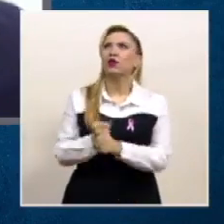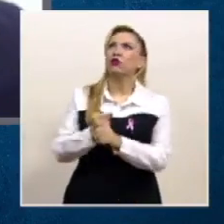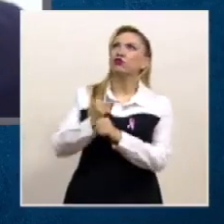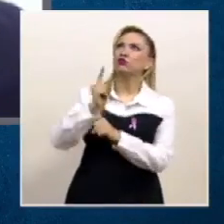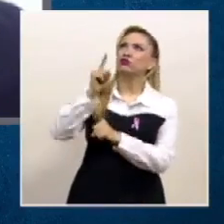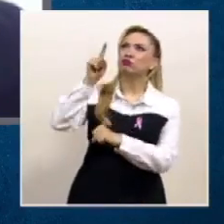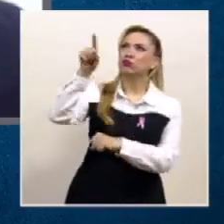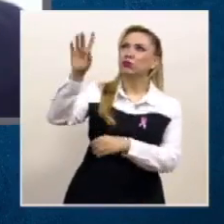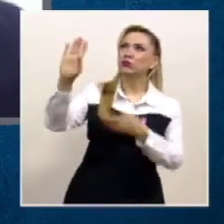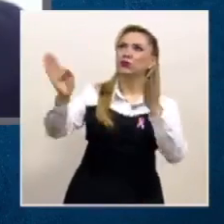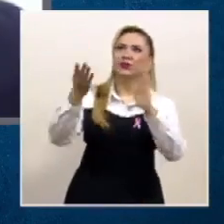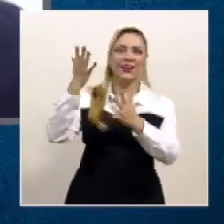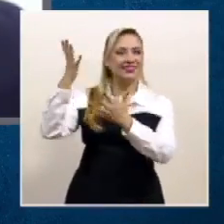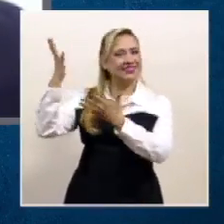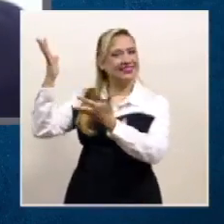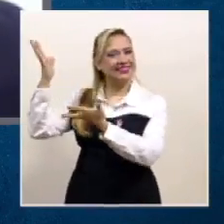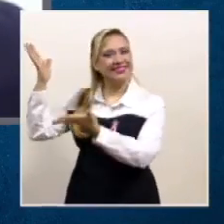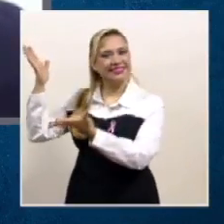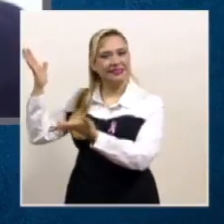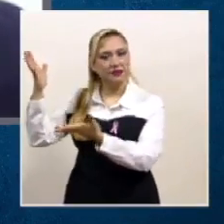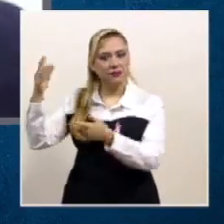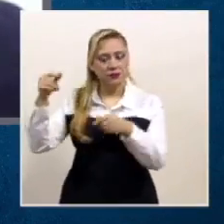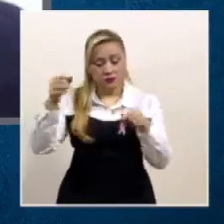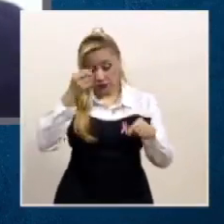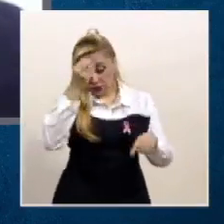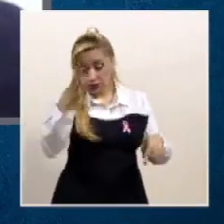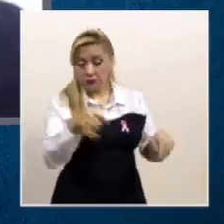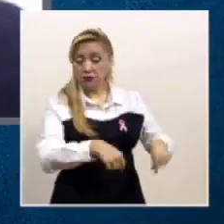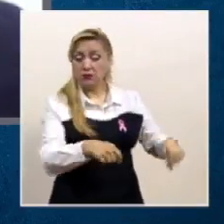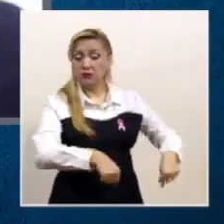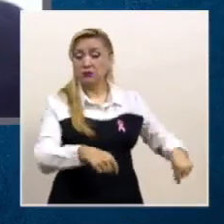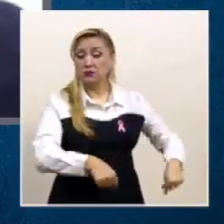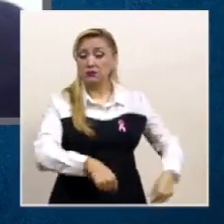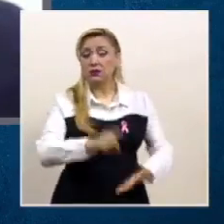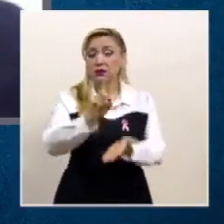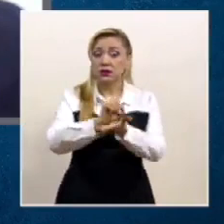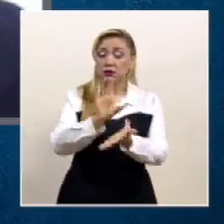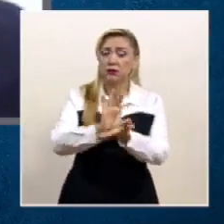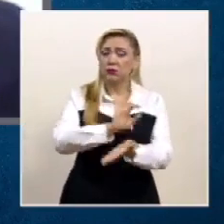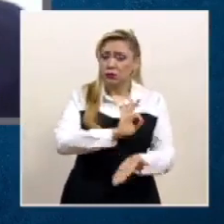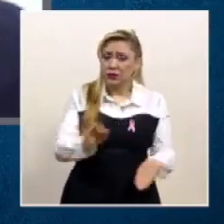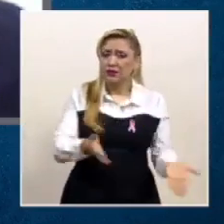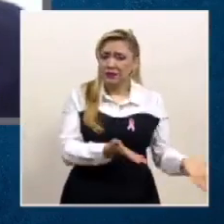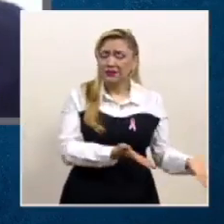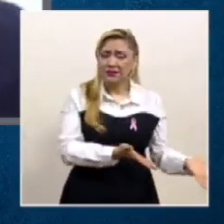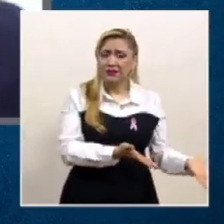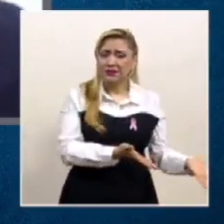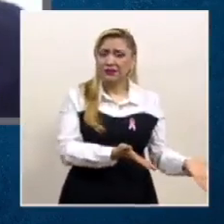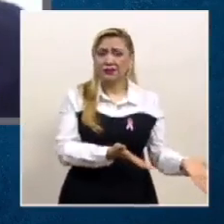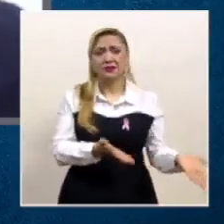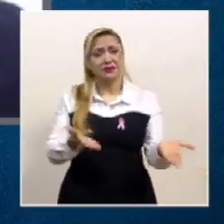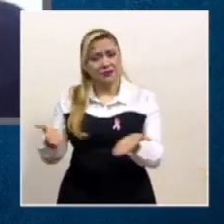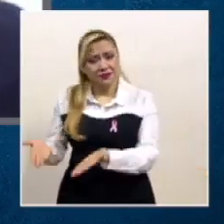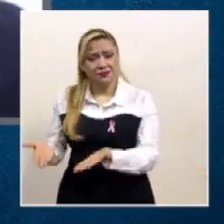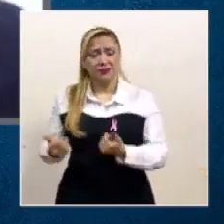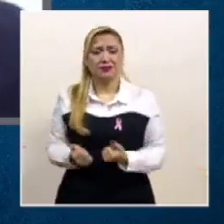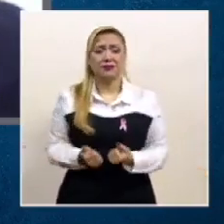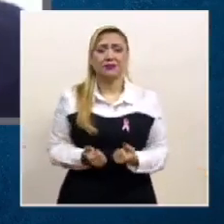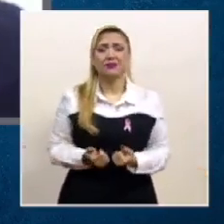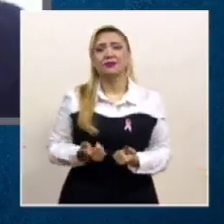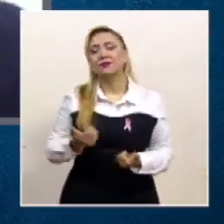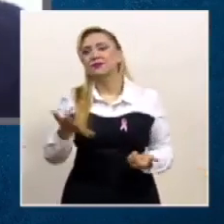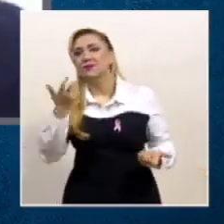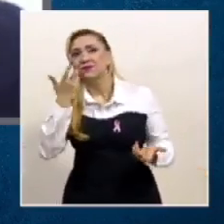espacios, pero se nos olvida que aquí hay personas con discapacidad que también pueden acceder a estos espacios o que necesitan